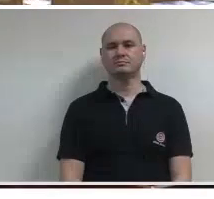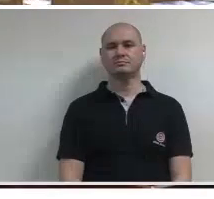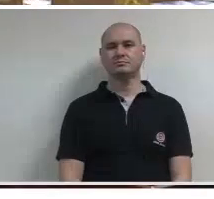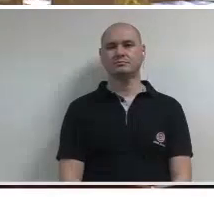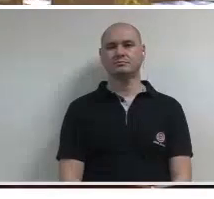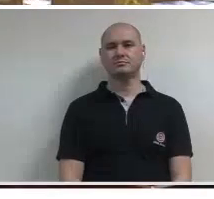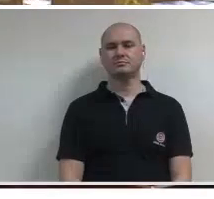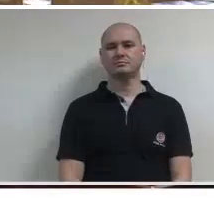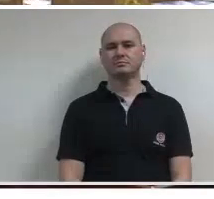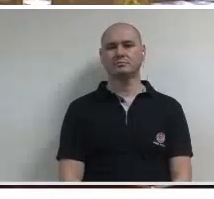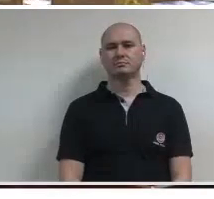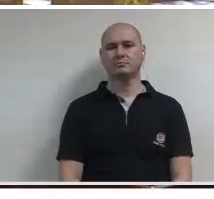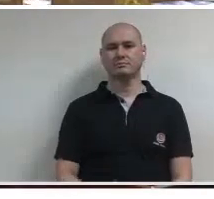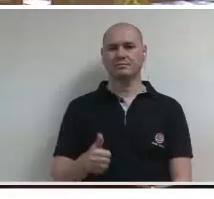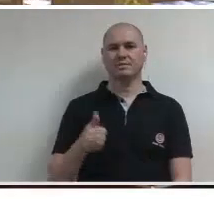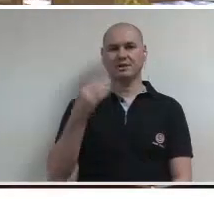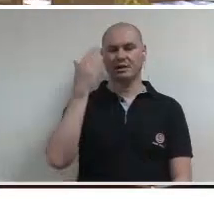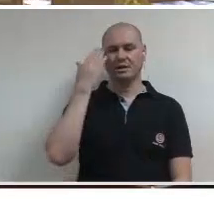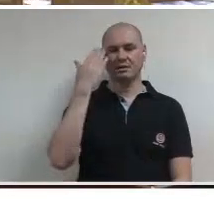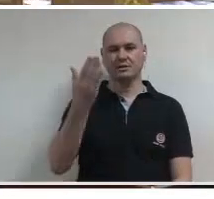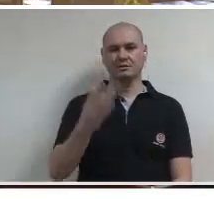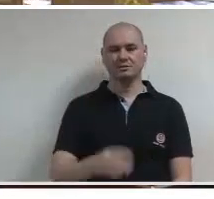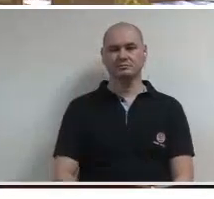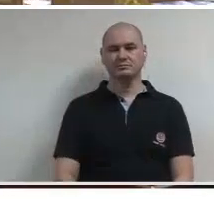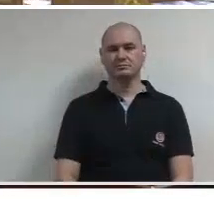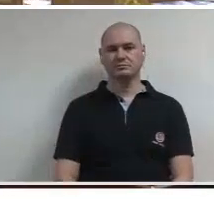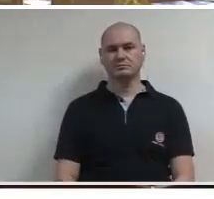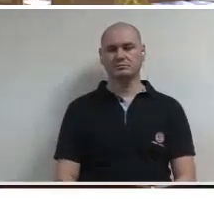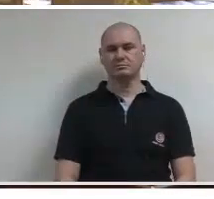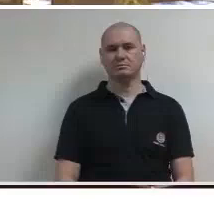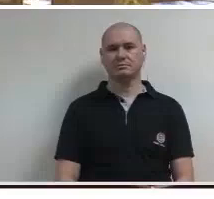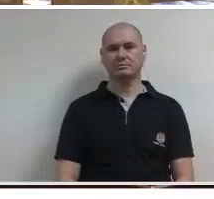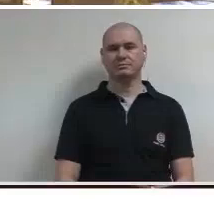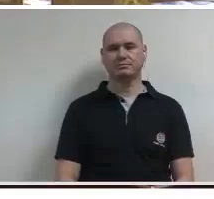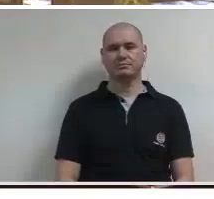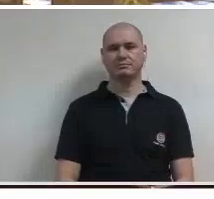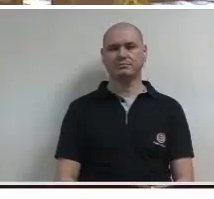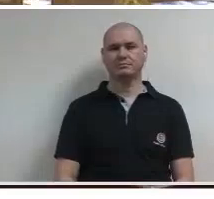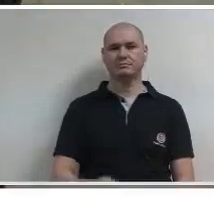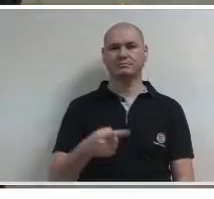Dei. Muchas gracias ministros. Oye monei baite. Pecharamos a